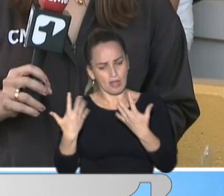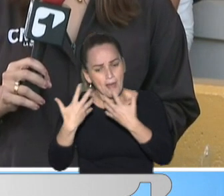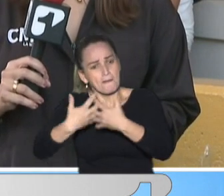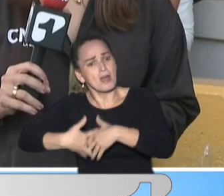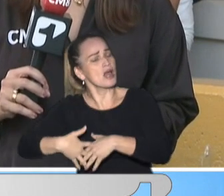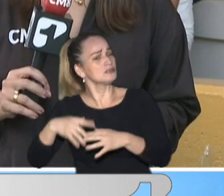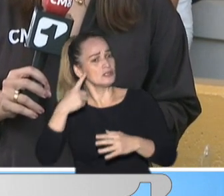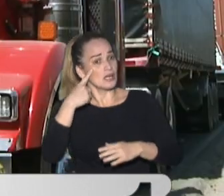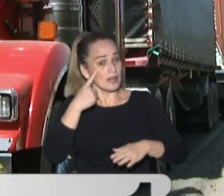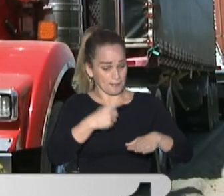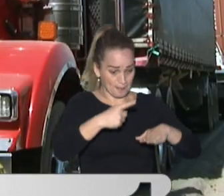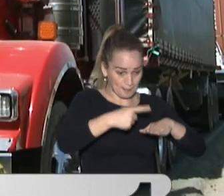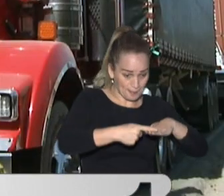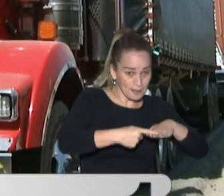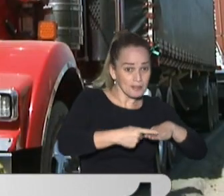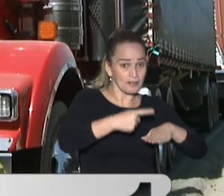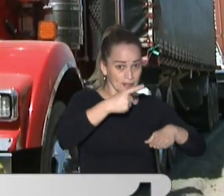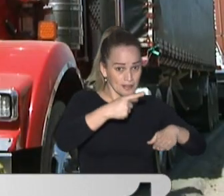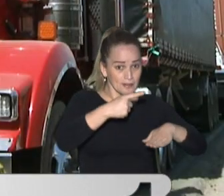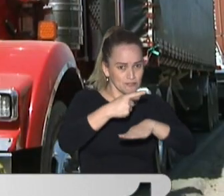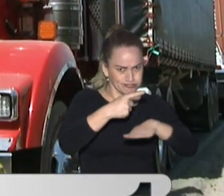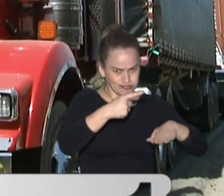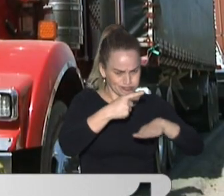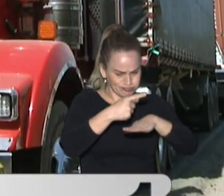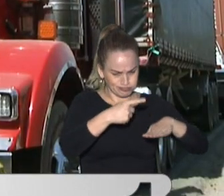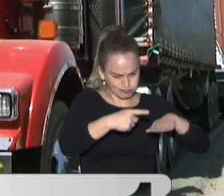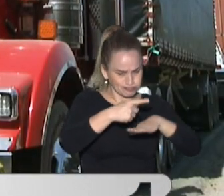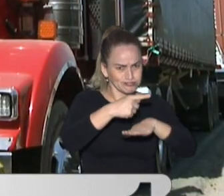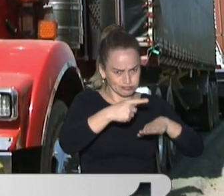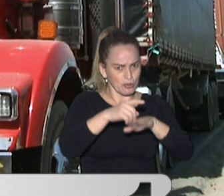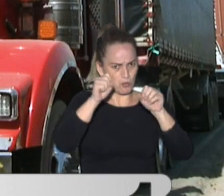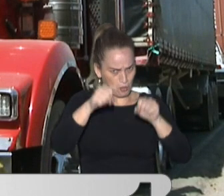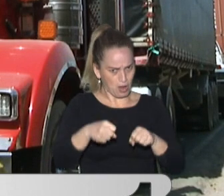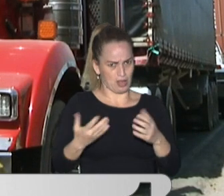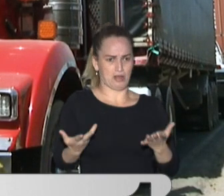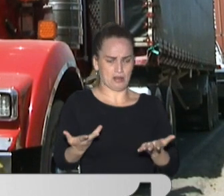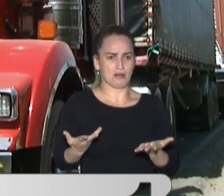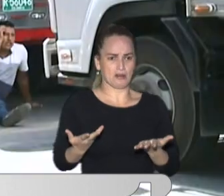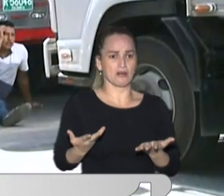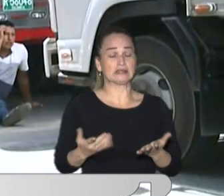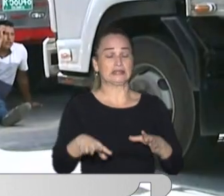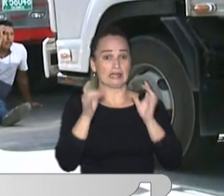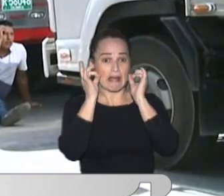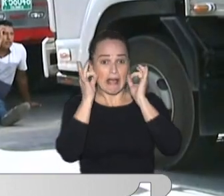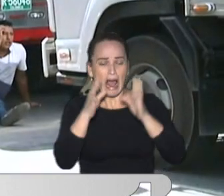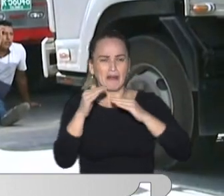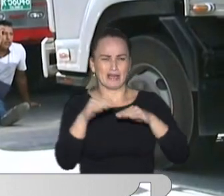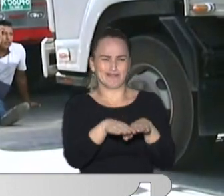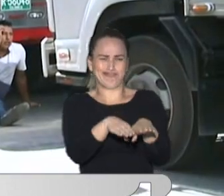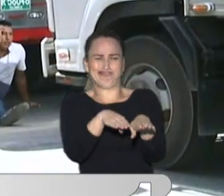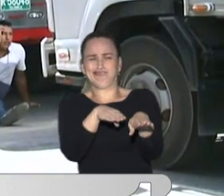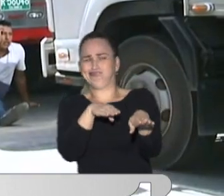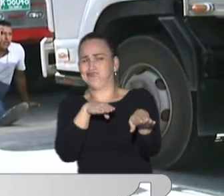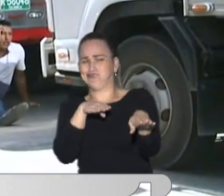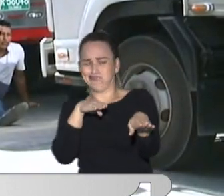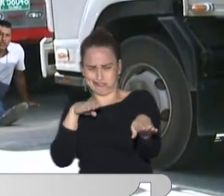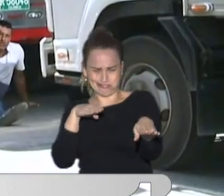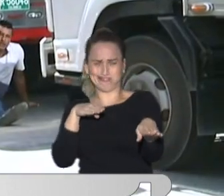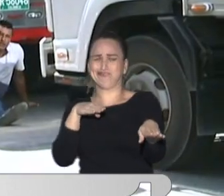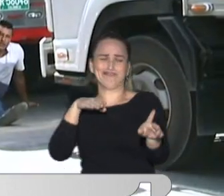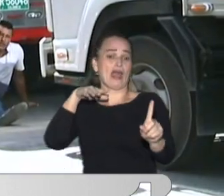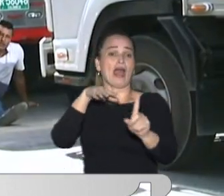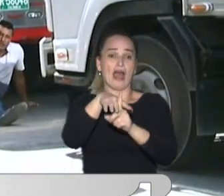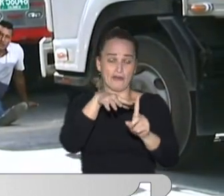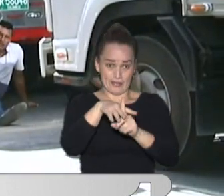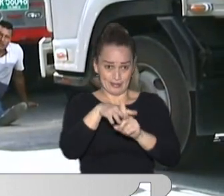levante las talanqueras para la totalidad de los vehículos, teniendo en cuenta el grave problema de movilidad que se está presentando. Entre